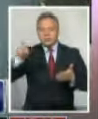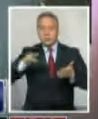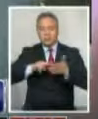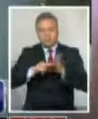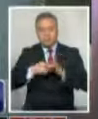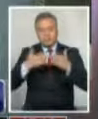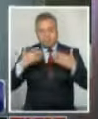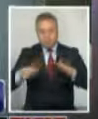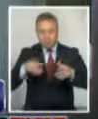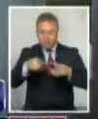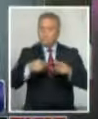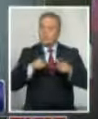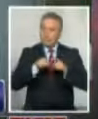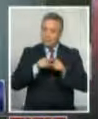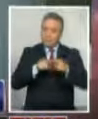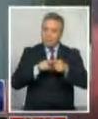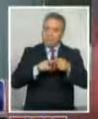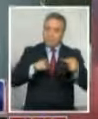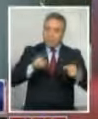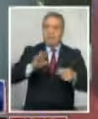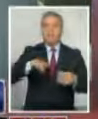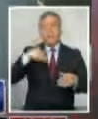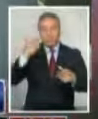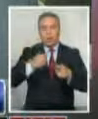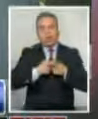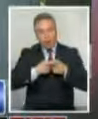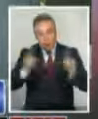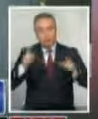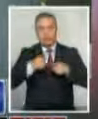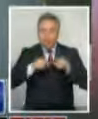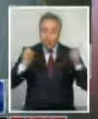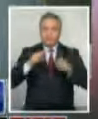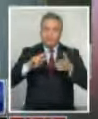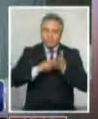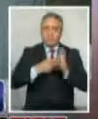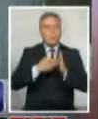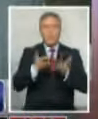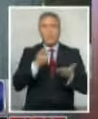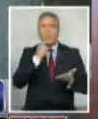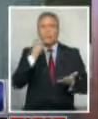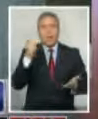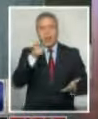este triángulo terrestre, luego tal vez vendrá otra reivindicación. ¿Cuál es su visión?